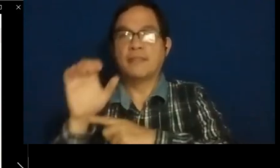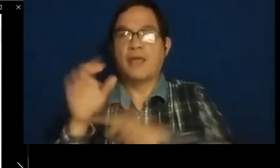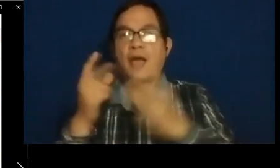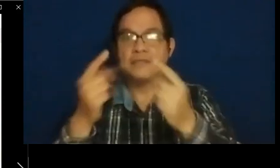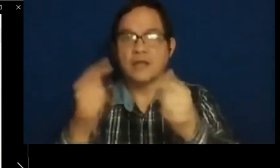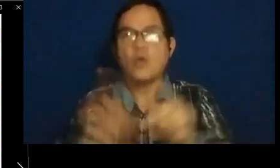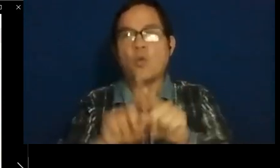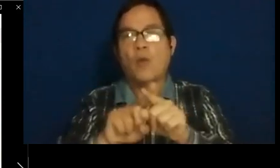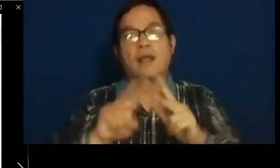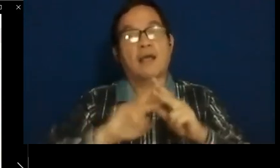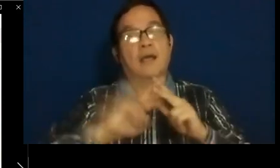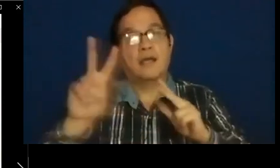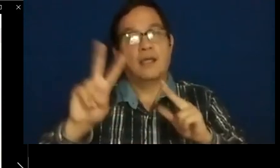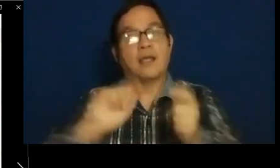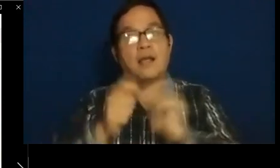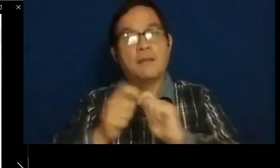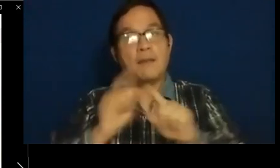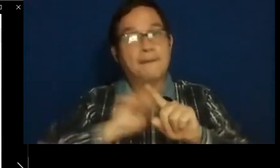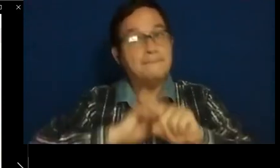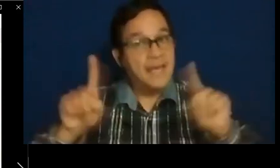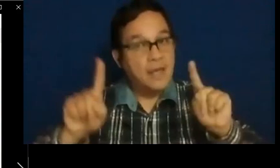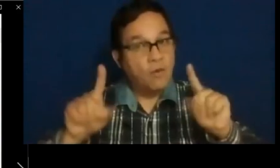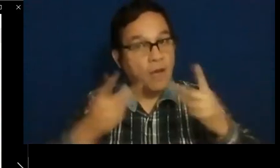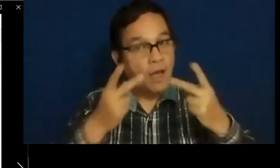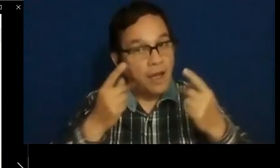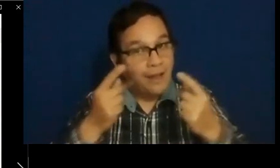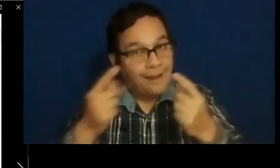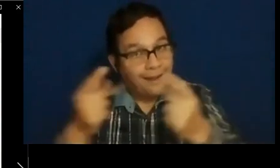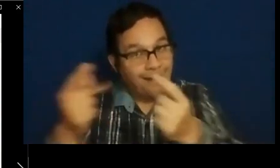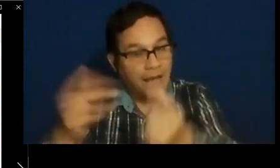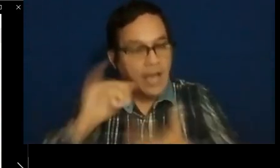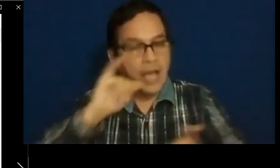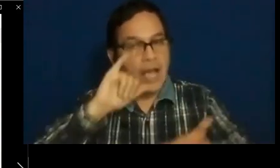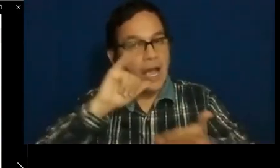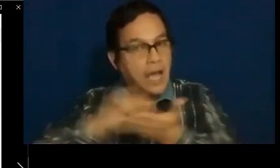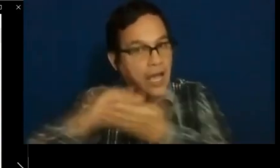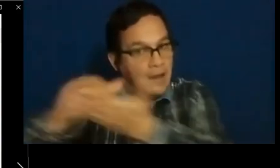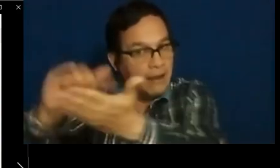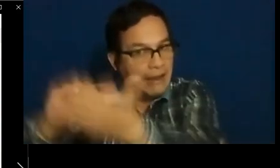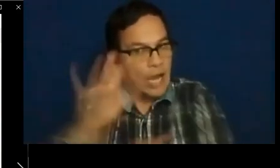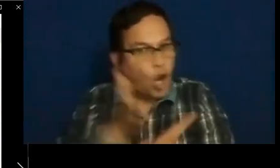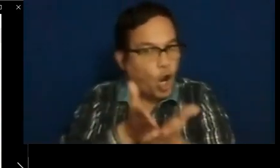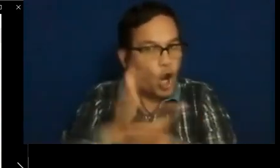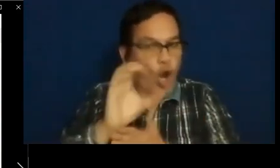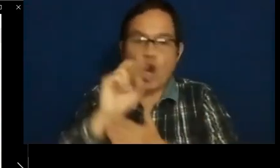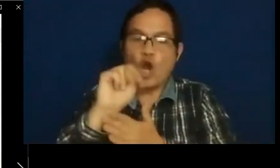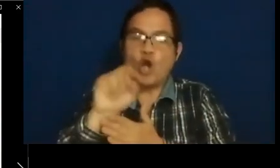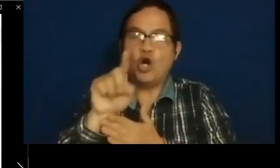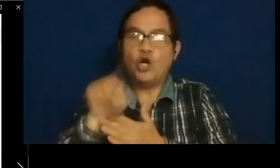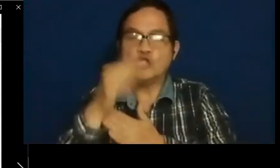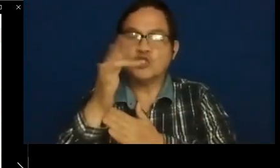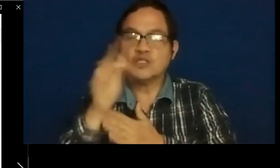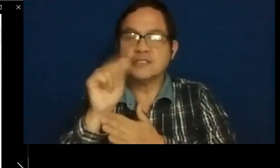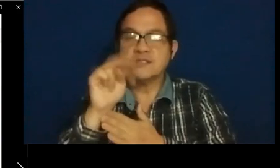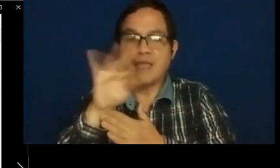velocidad va a cambiar, pero la aceleración va a ser de cierta manera constante, ¿sí? La aceleración, que son esos cambios de velocidad, van a ser